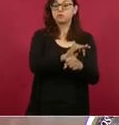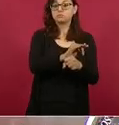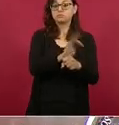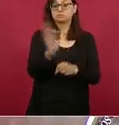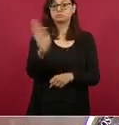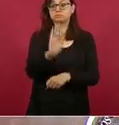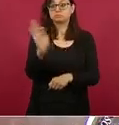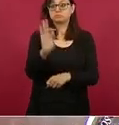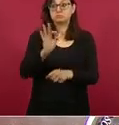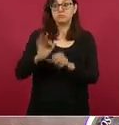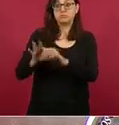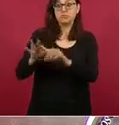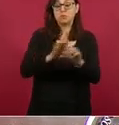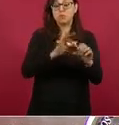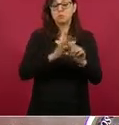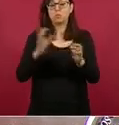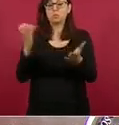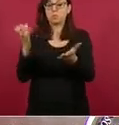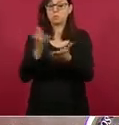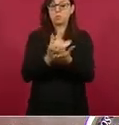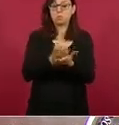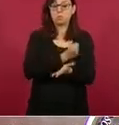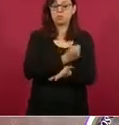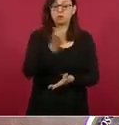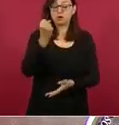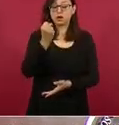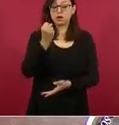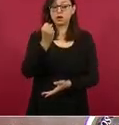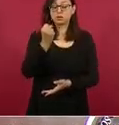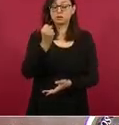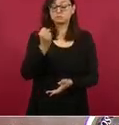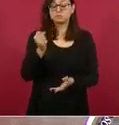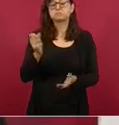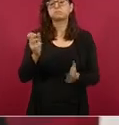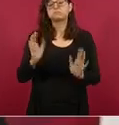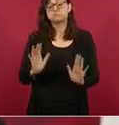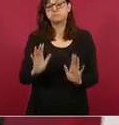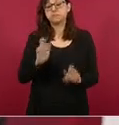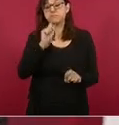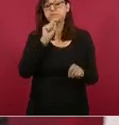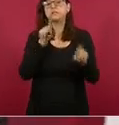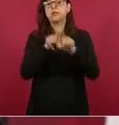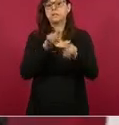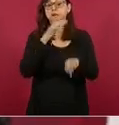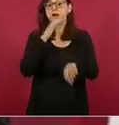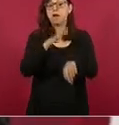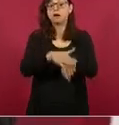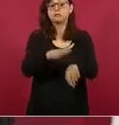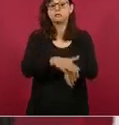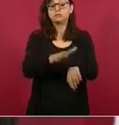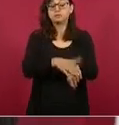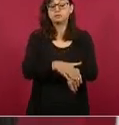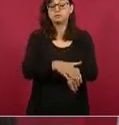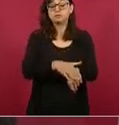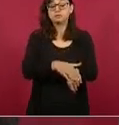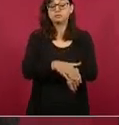también por los que están detrás, que sepan que de todas